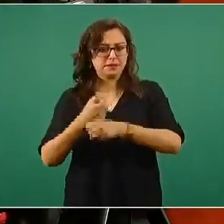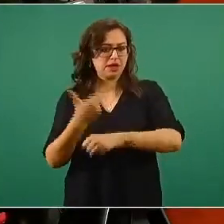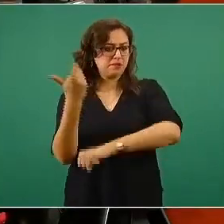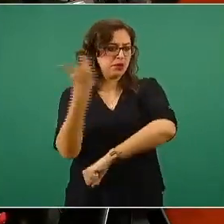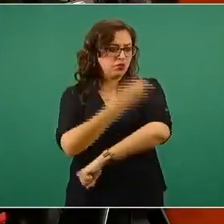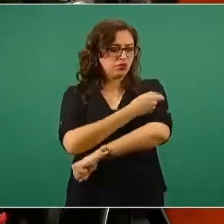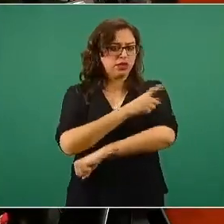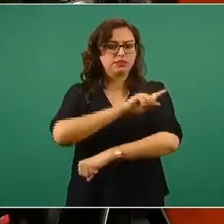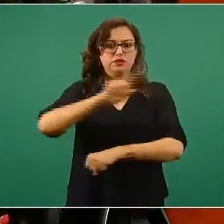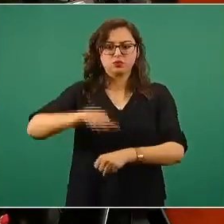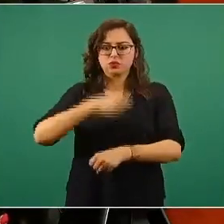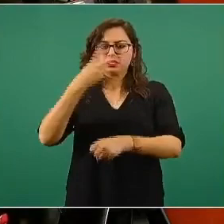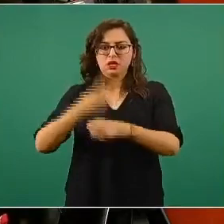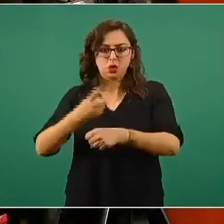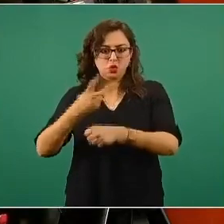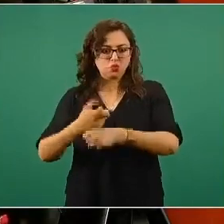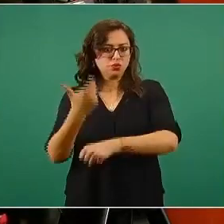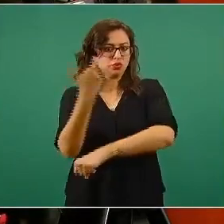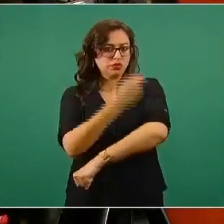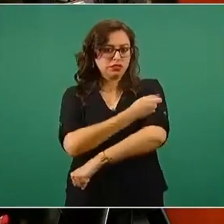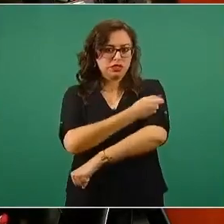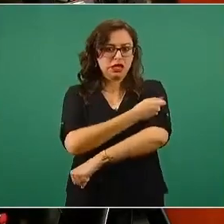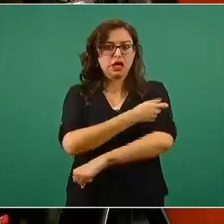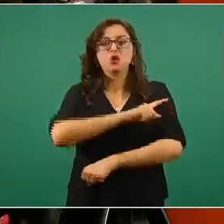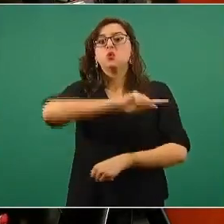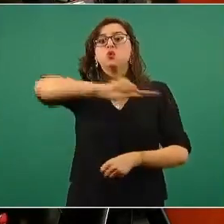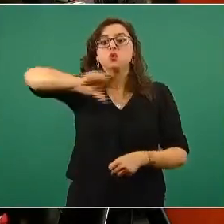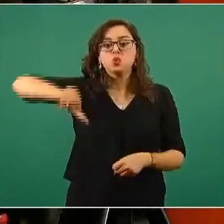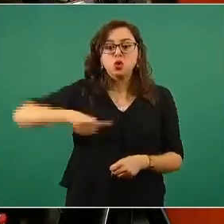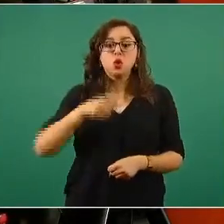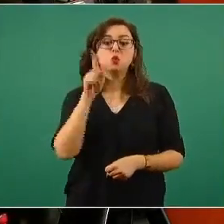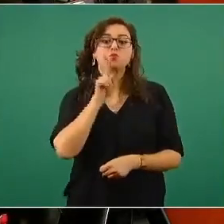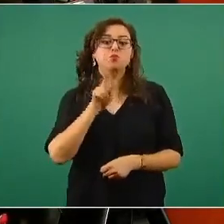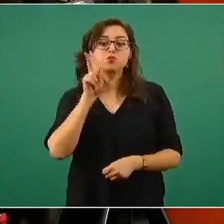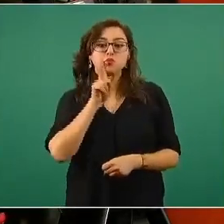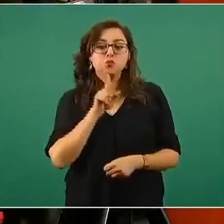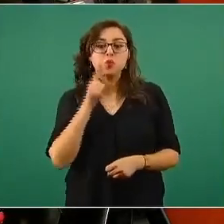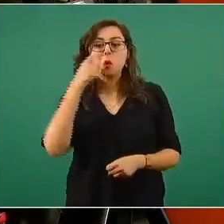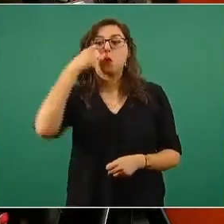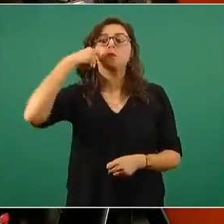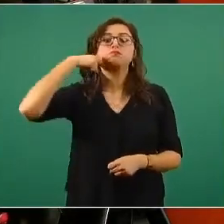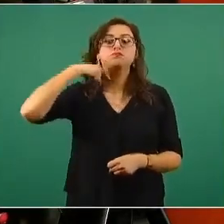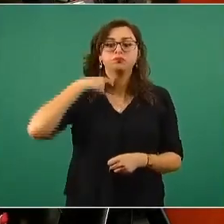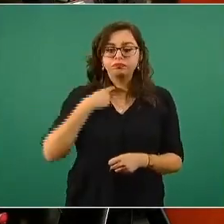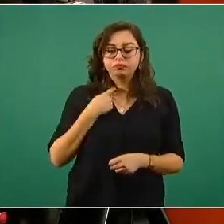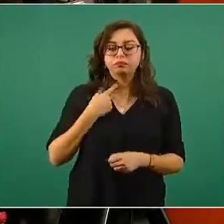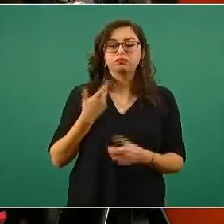Días después deciden hacerse una prueba de inmunidad y ahí aparece números.